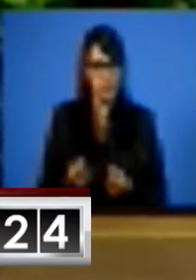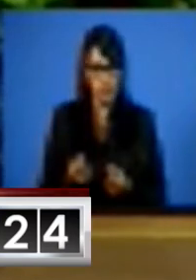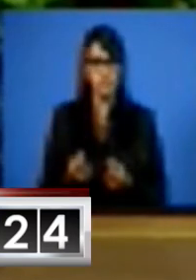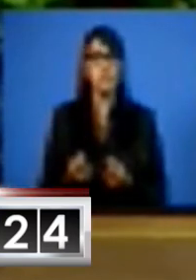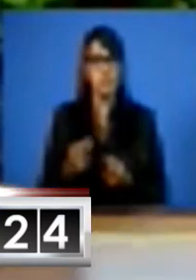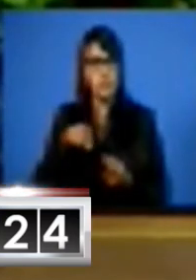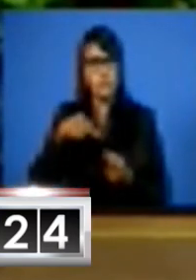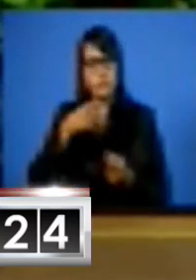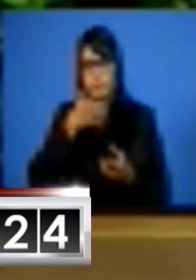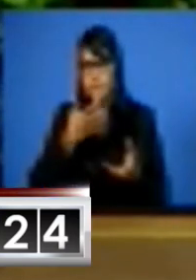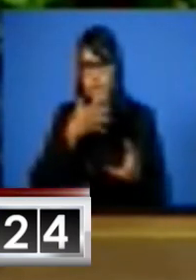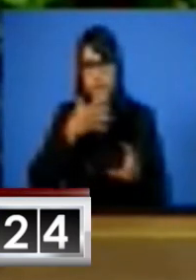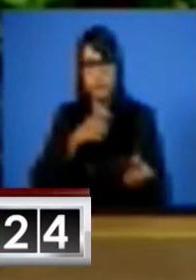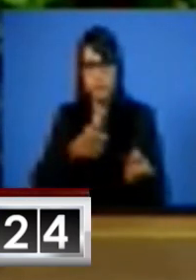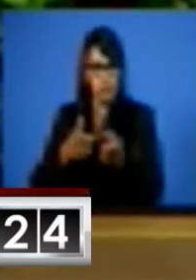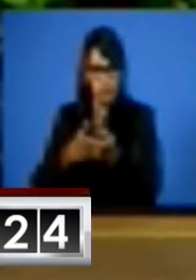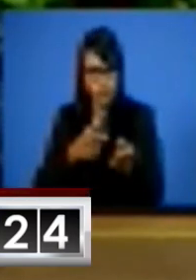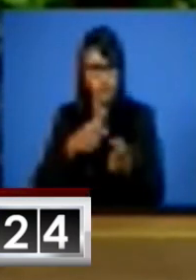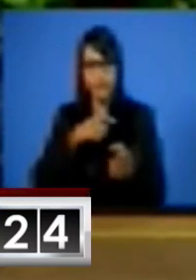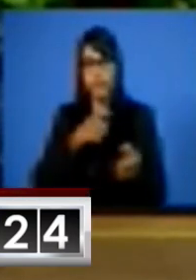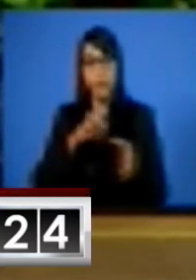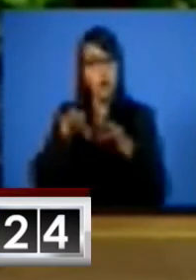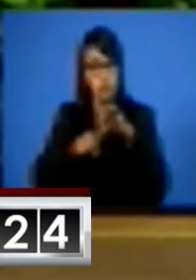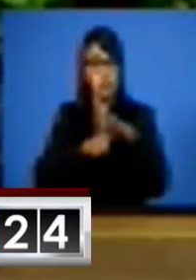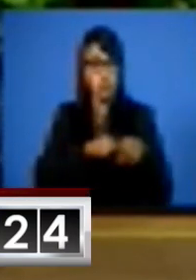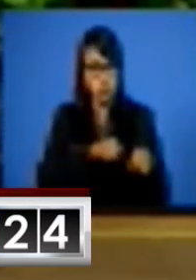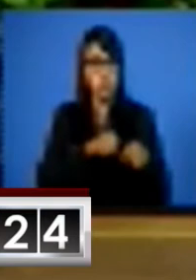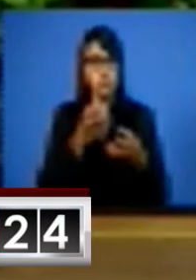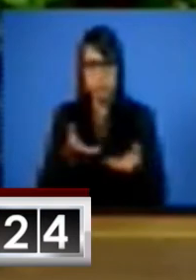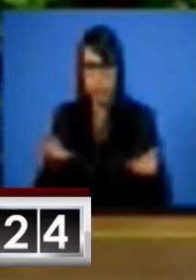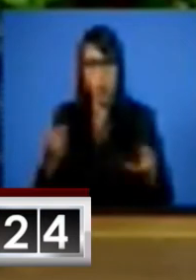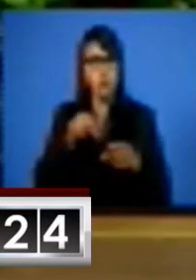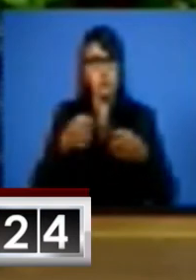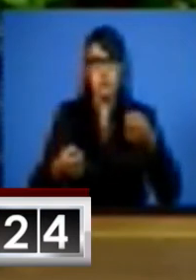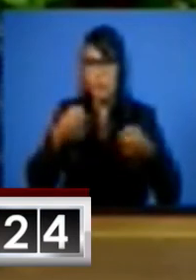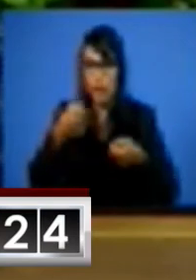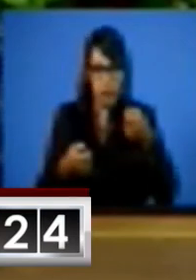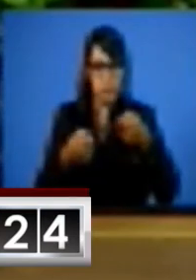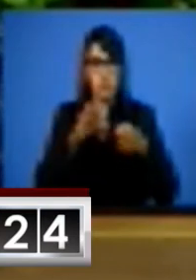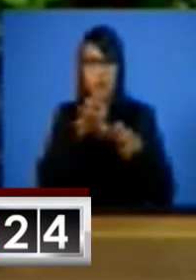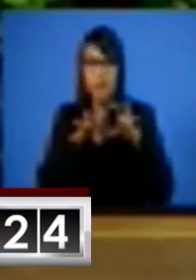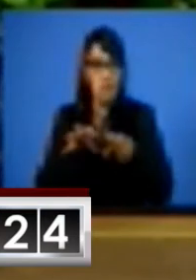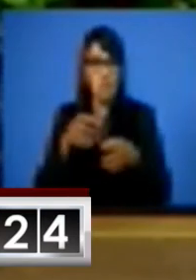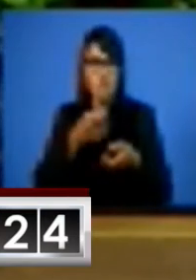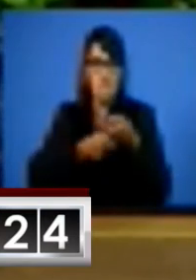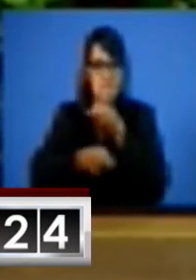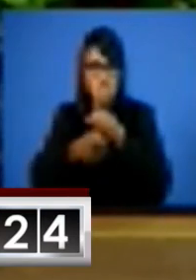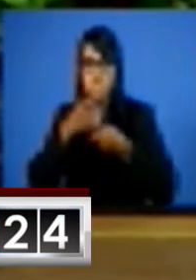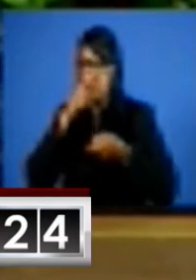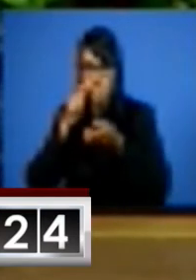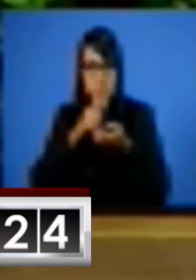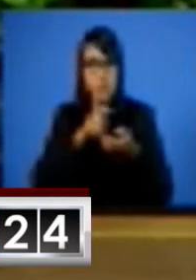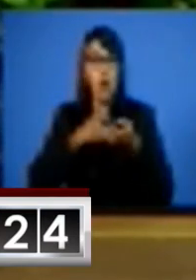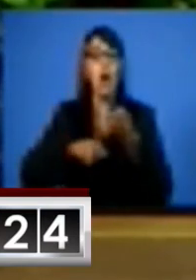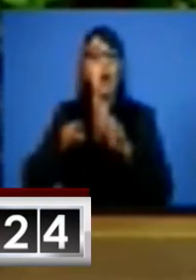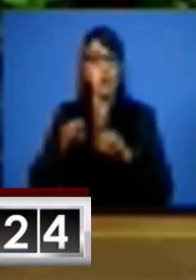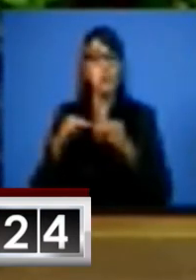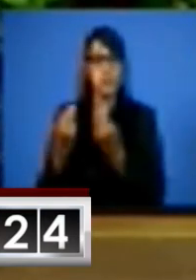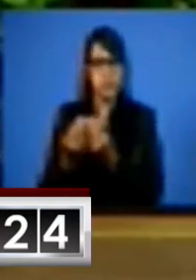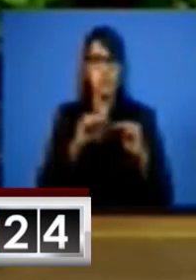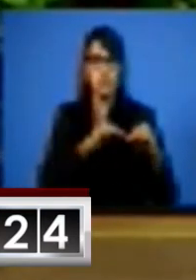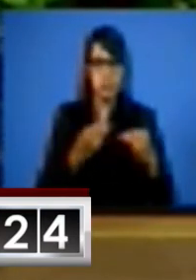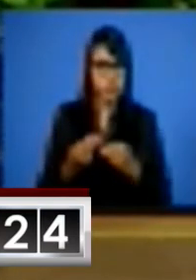criminal y se decomisaron armas inmuebles vehículos y mercadería de contrabando a estos grupos